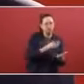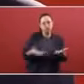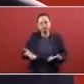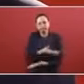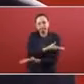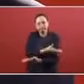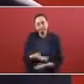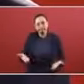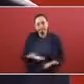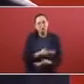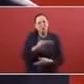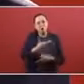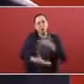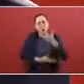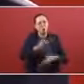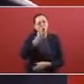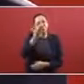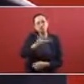se